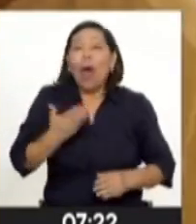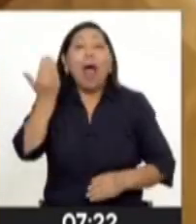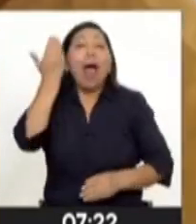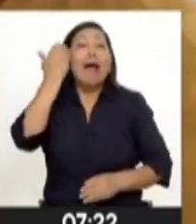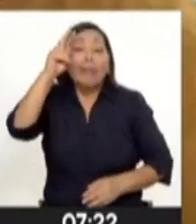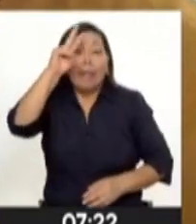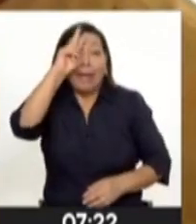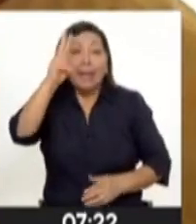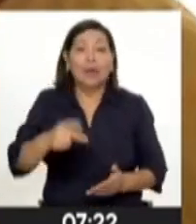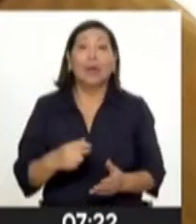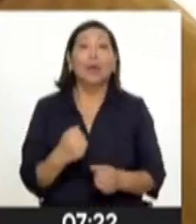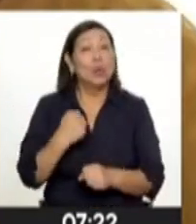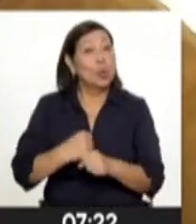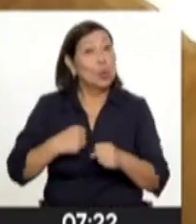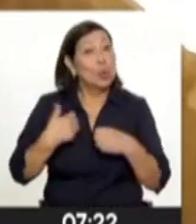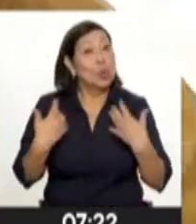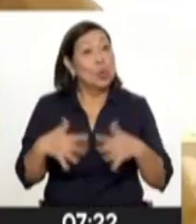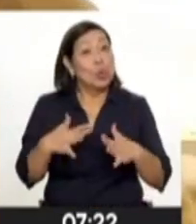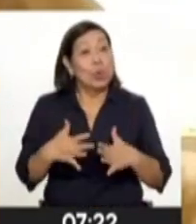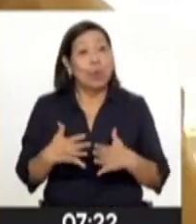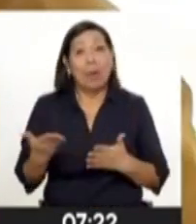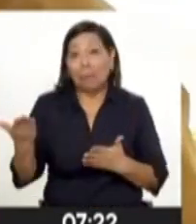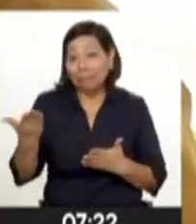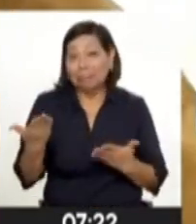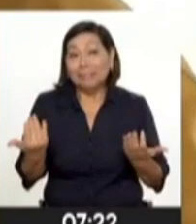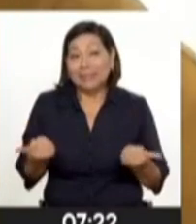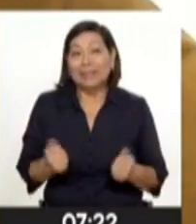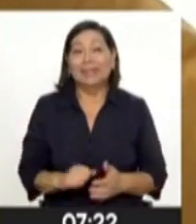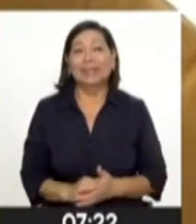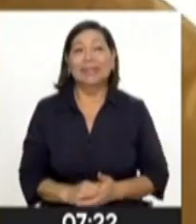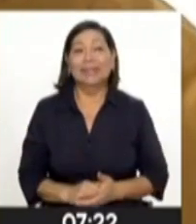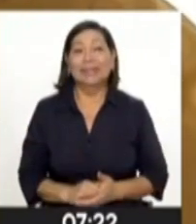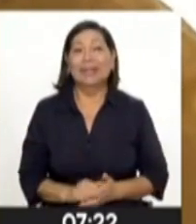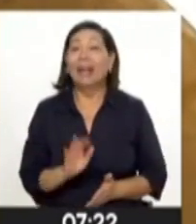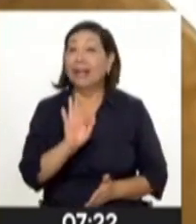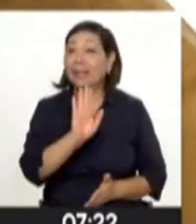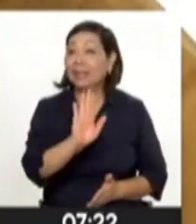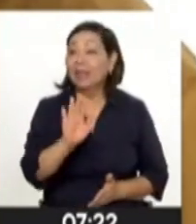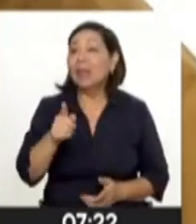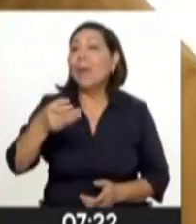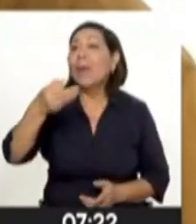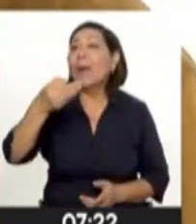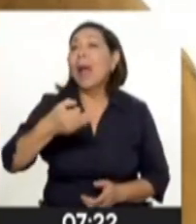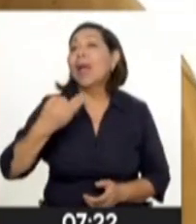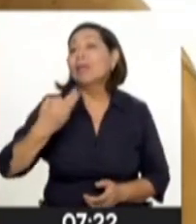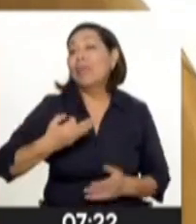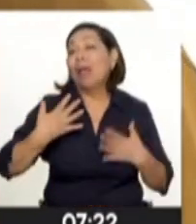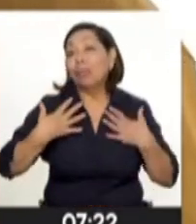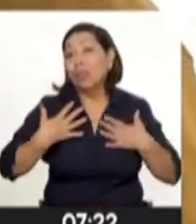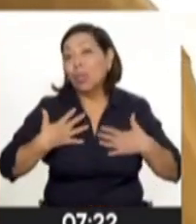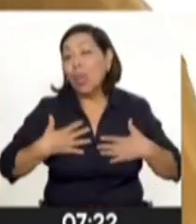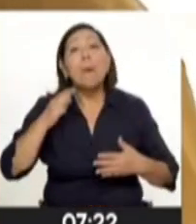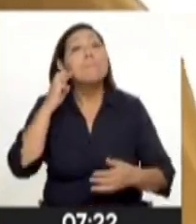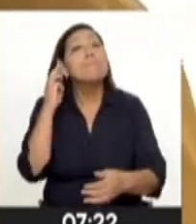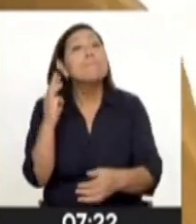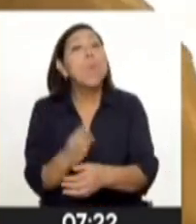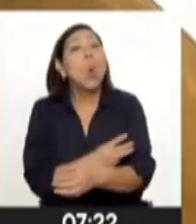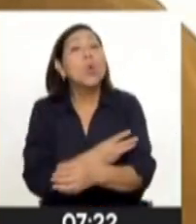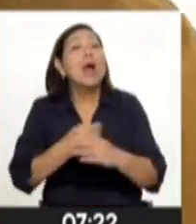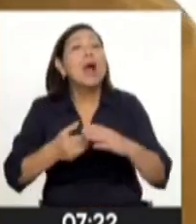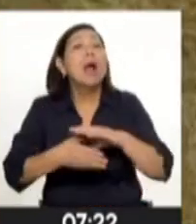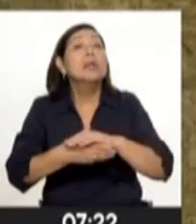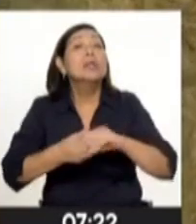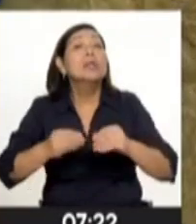pasado inca. El trabajo fuerte lo hacen los invitados que tenemos, ¿no? Ellos son especialistas en trajes, en música, en historia,